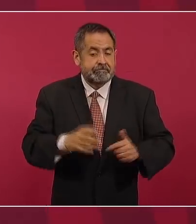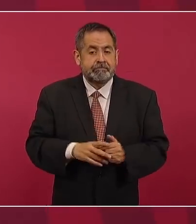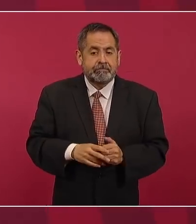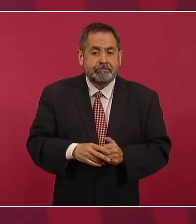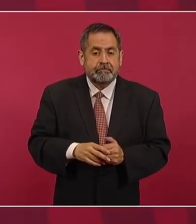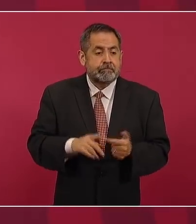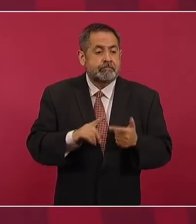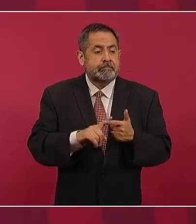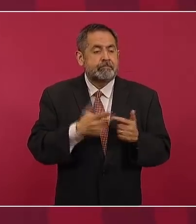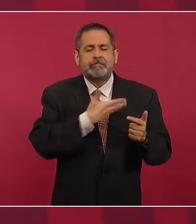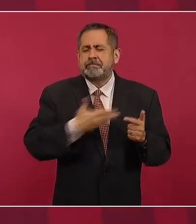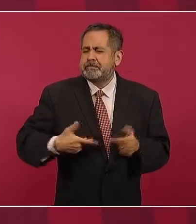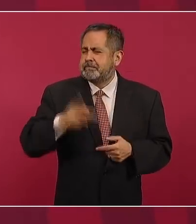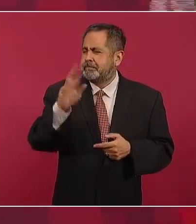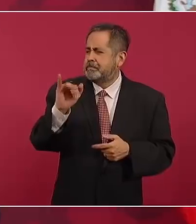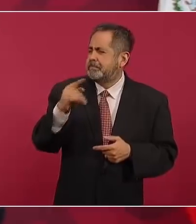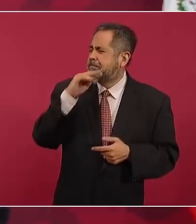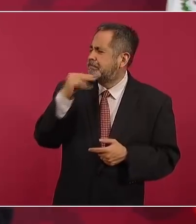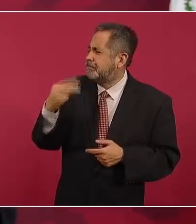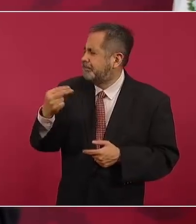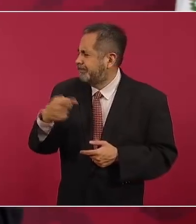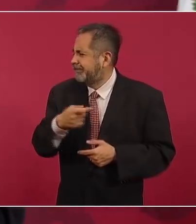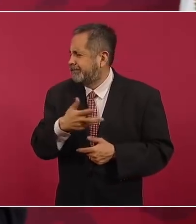el presidente del PRI, ¿cómo se llama?